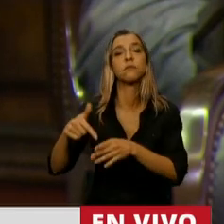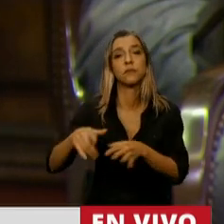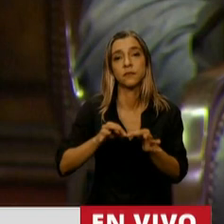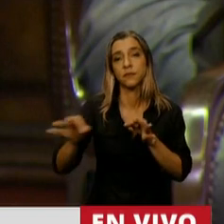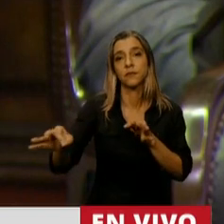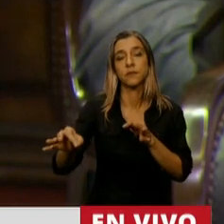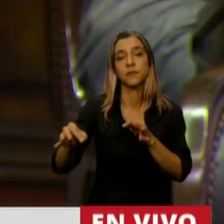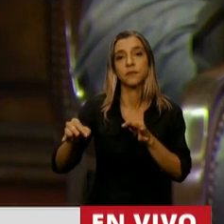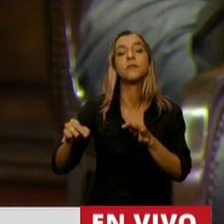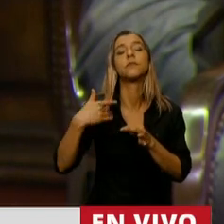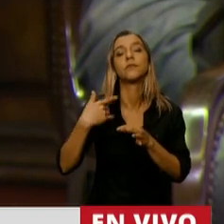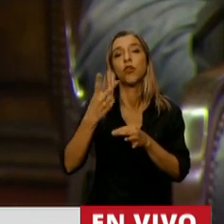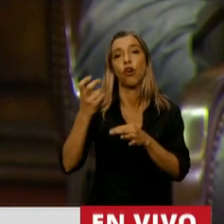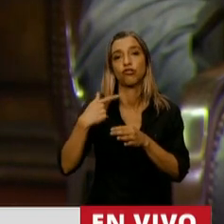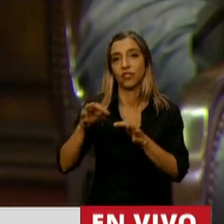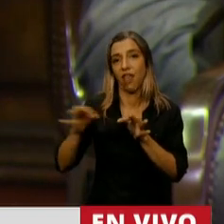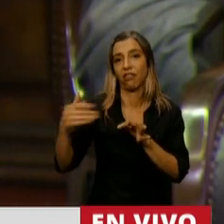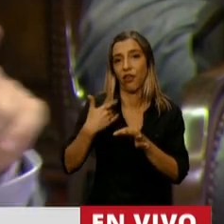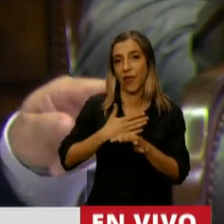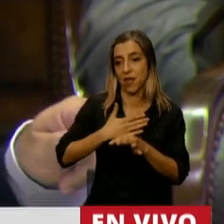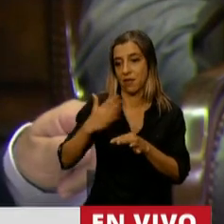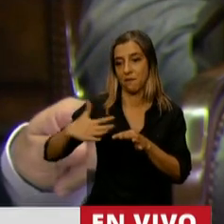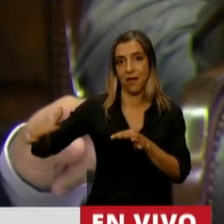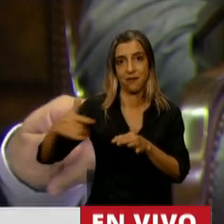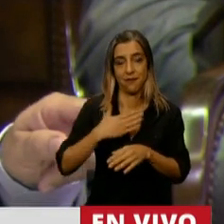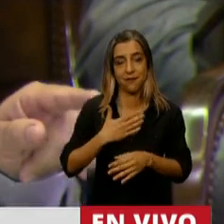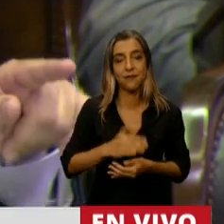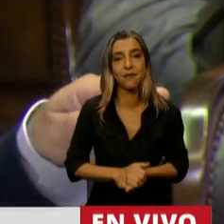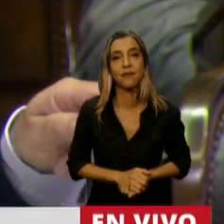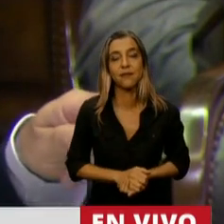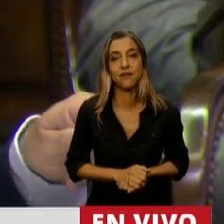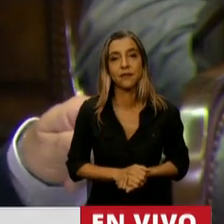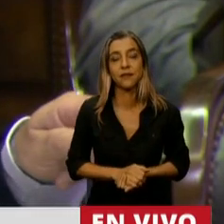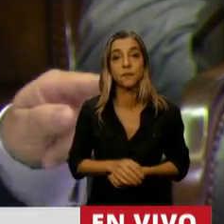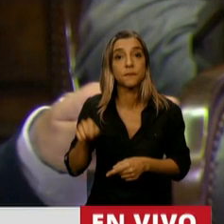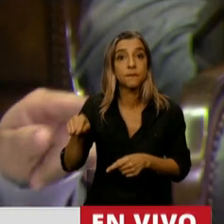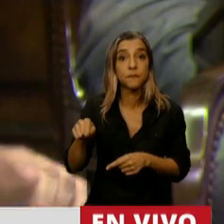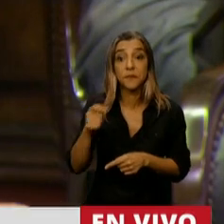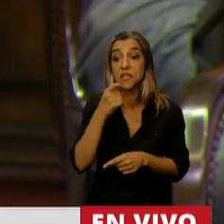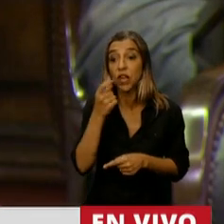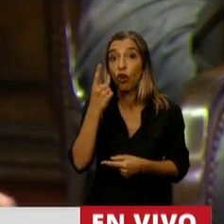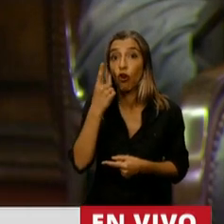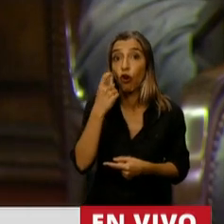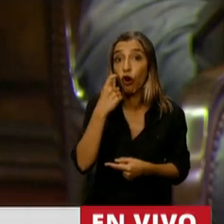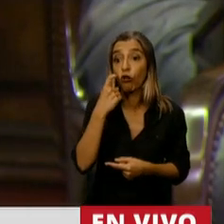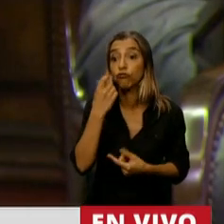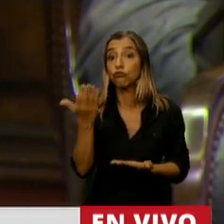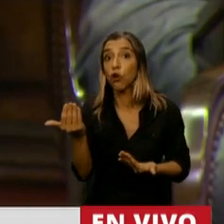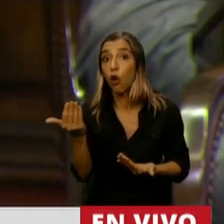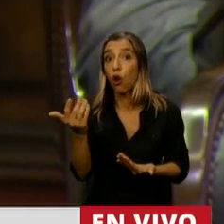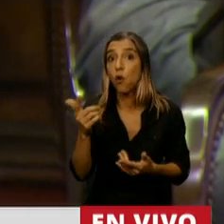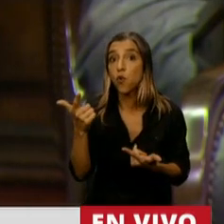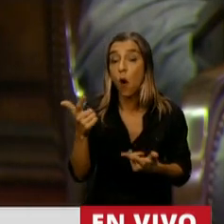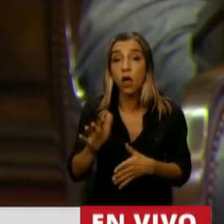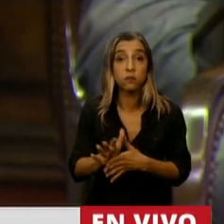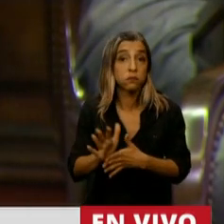de nuestro mar austral y allí si no existe el control adecuado van a terminar